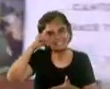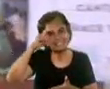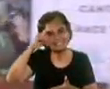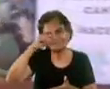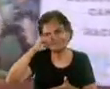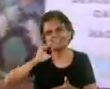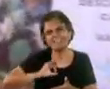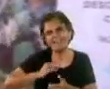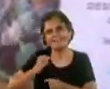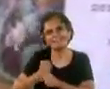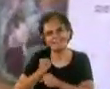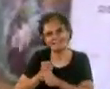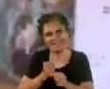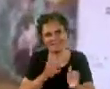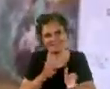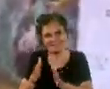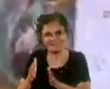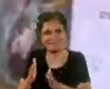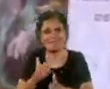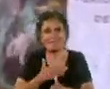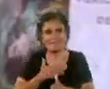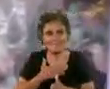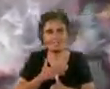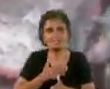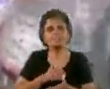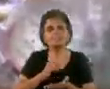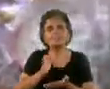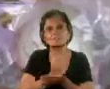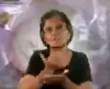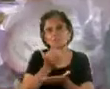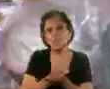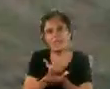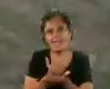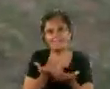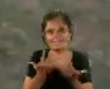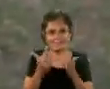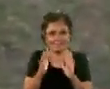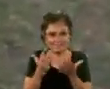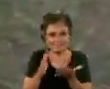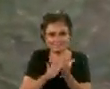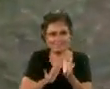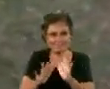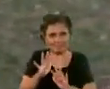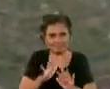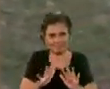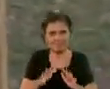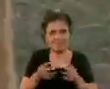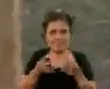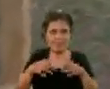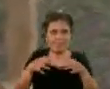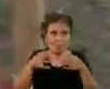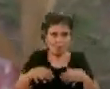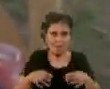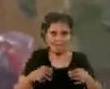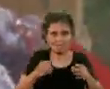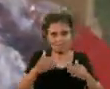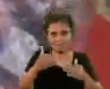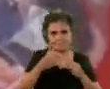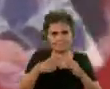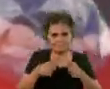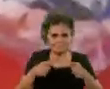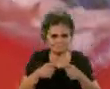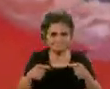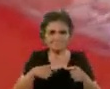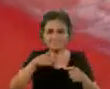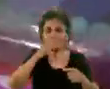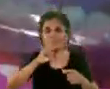ya. Bueno, mi emprendimiento es de chocolates artesanales. Tenemos lo que es huevos de Pascua, tabletas de chocolate, también tenemos